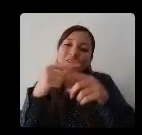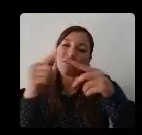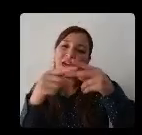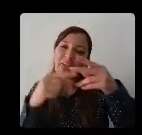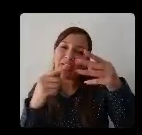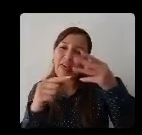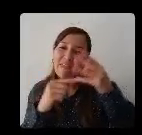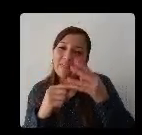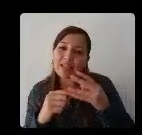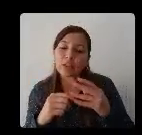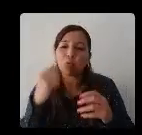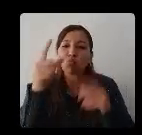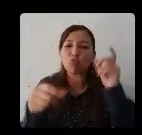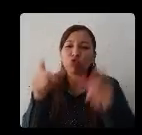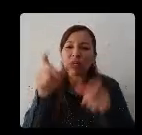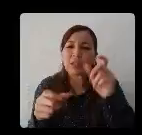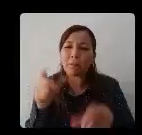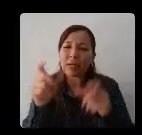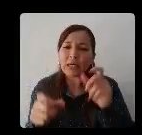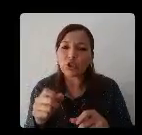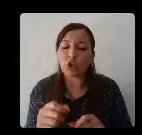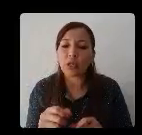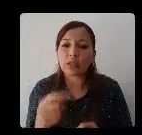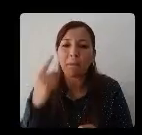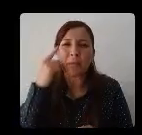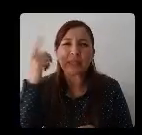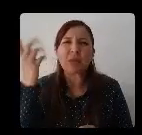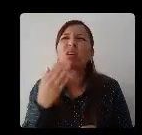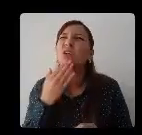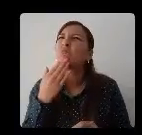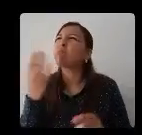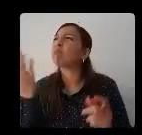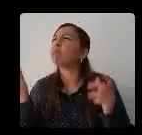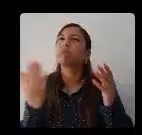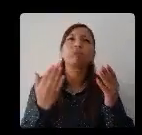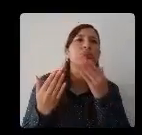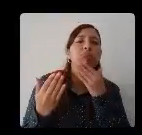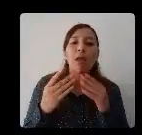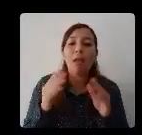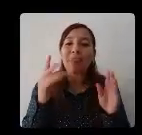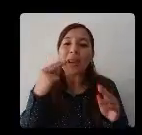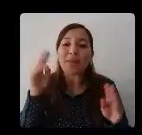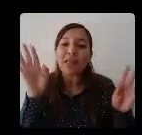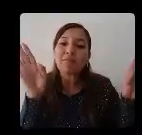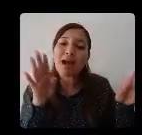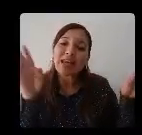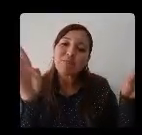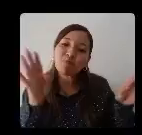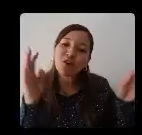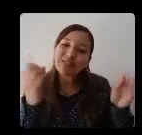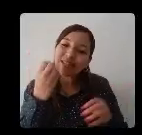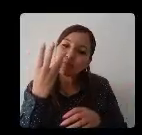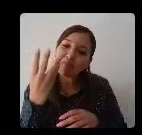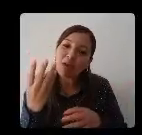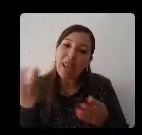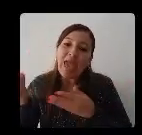haciendo. Pero tiene un proceso de eso, ¿no?, porque no podemos hacer de la noche a la mañana. Tiene un proceso como un